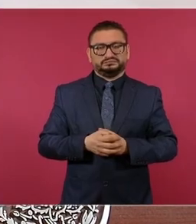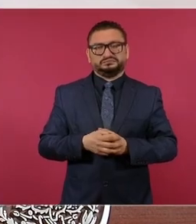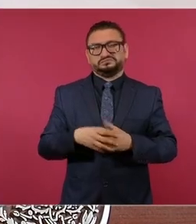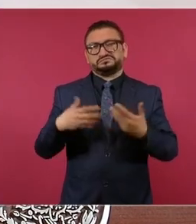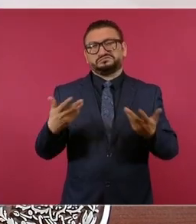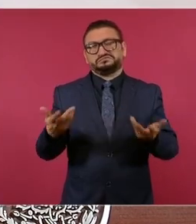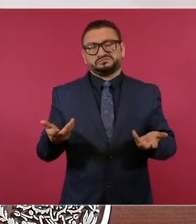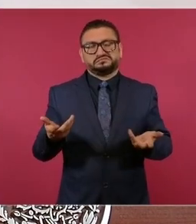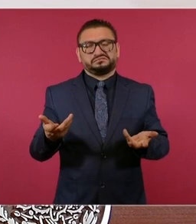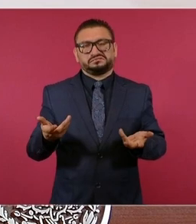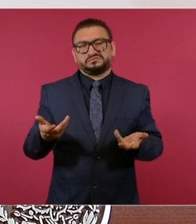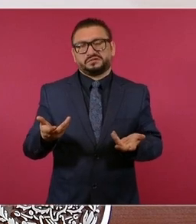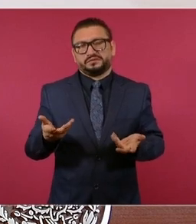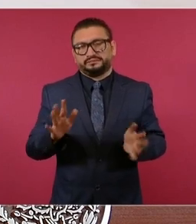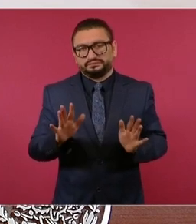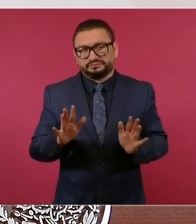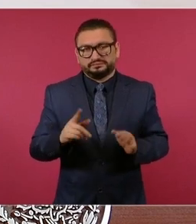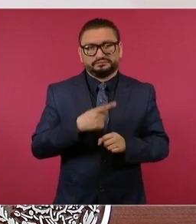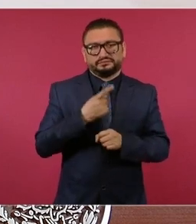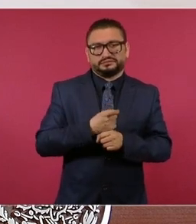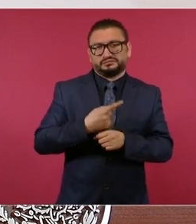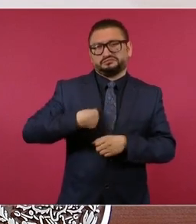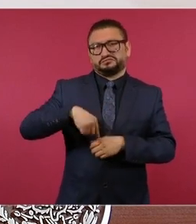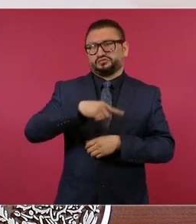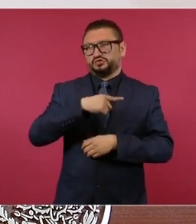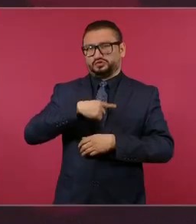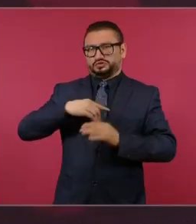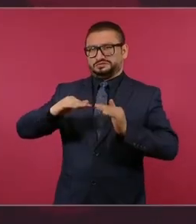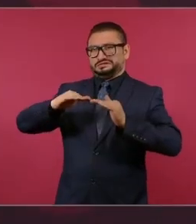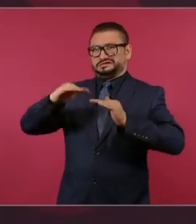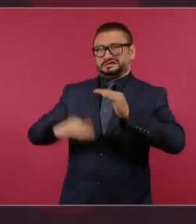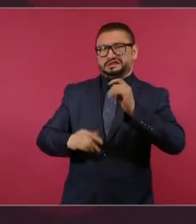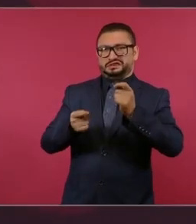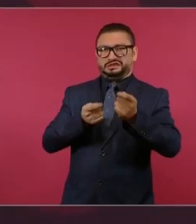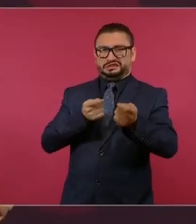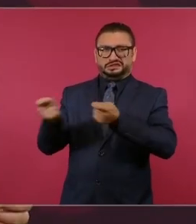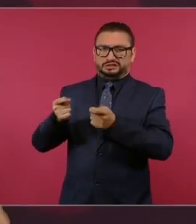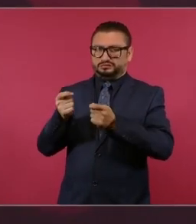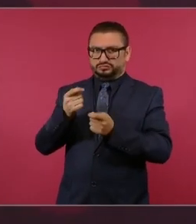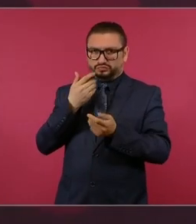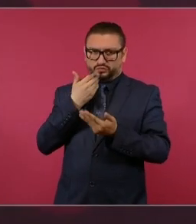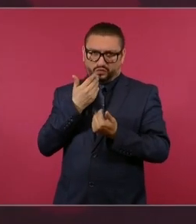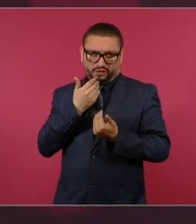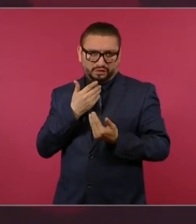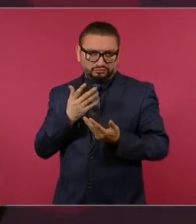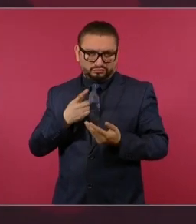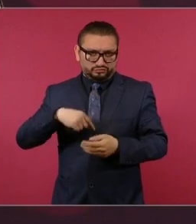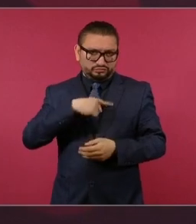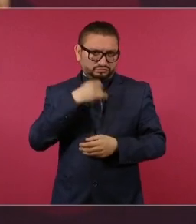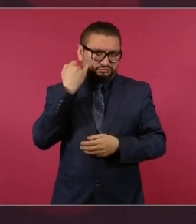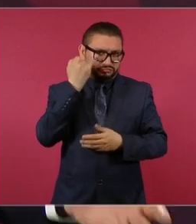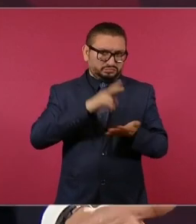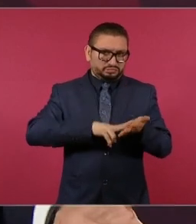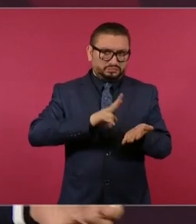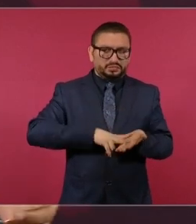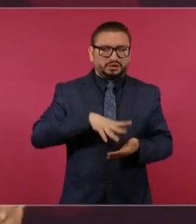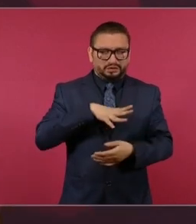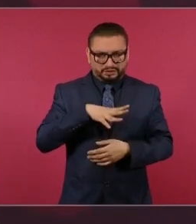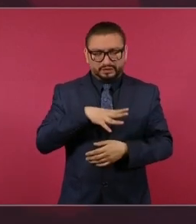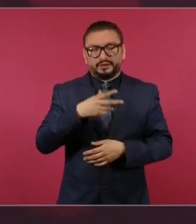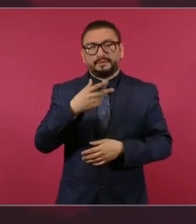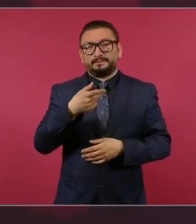Primero, pues no somos represores, tenemos ideales, tenemos principios, pero además,